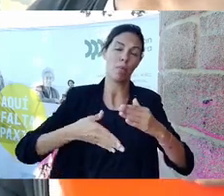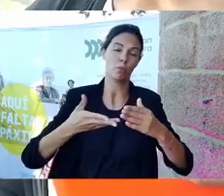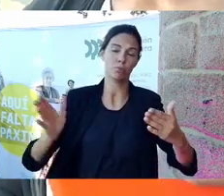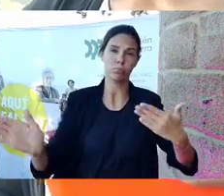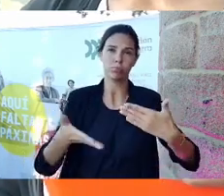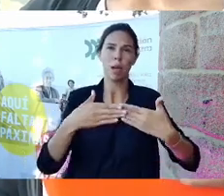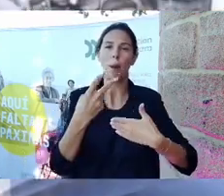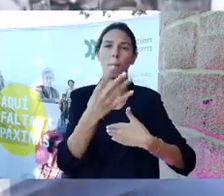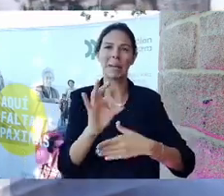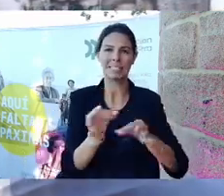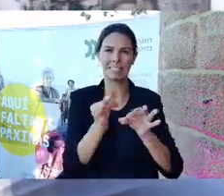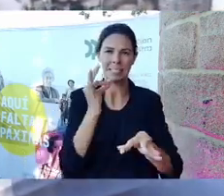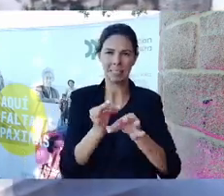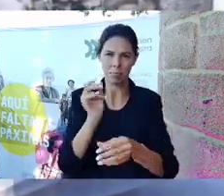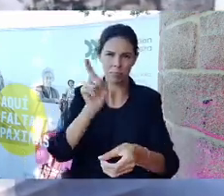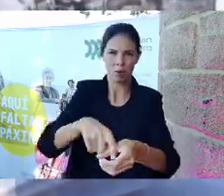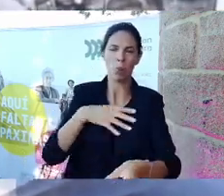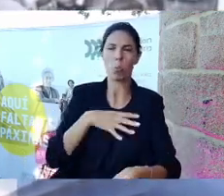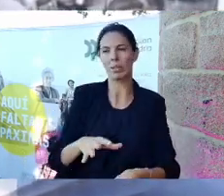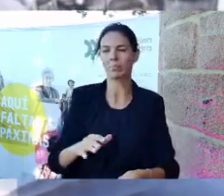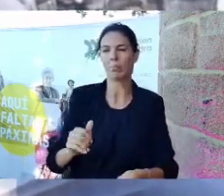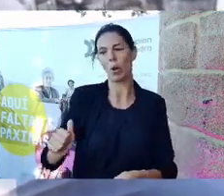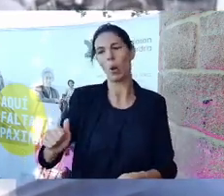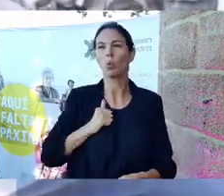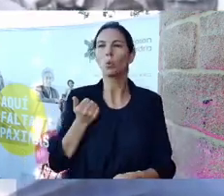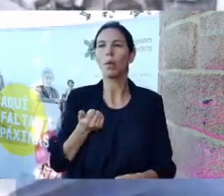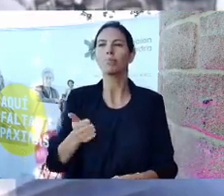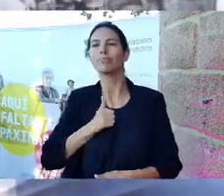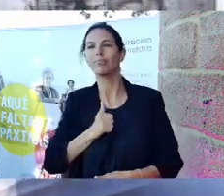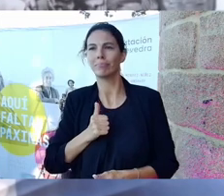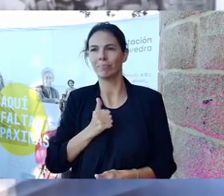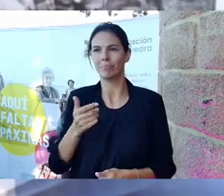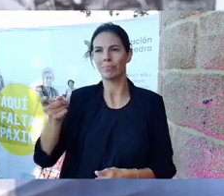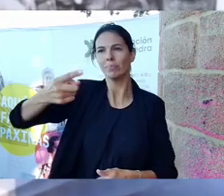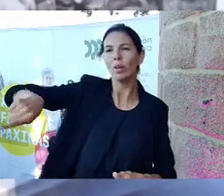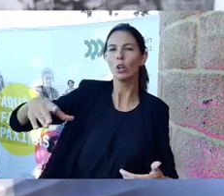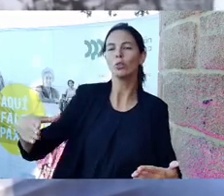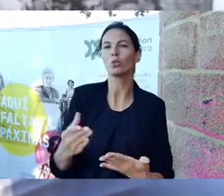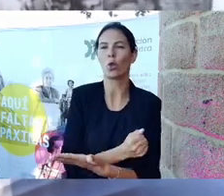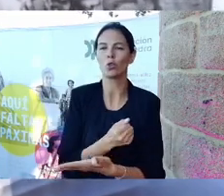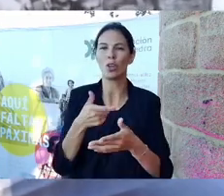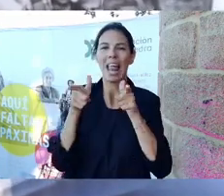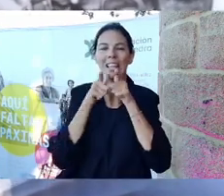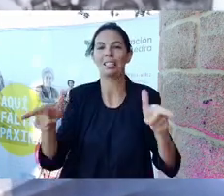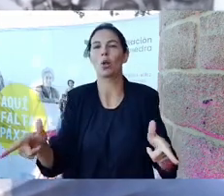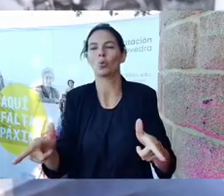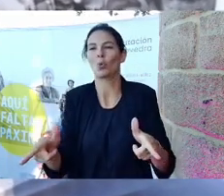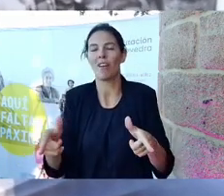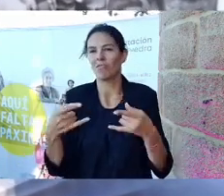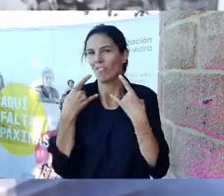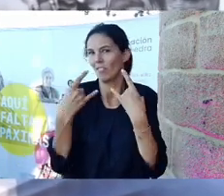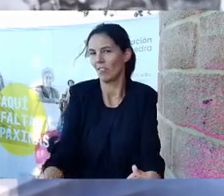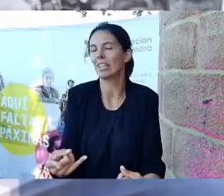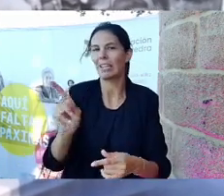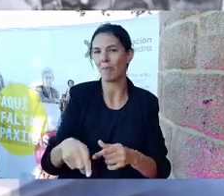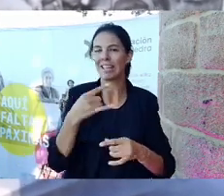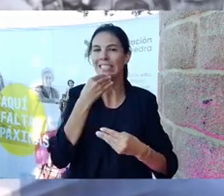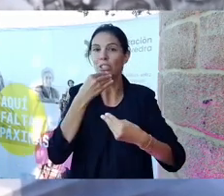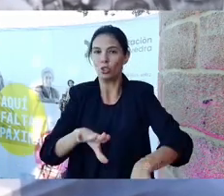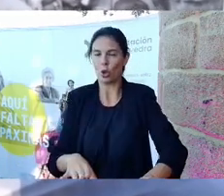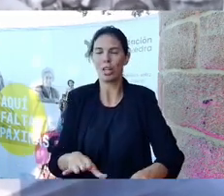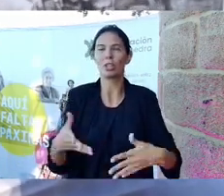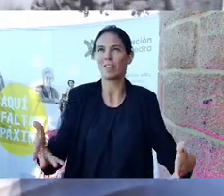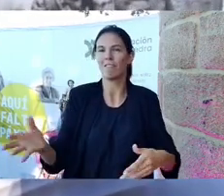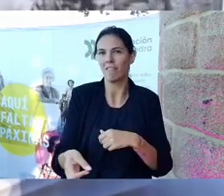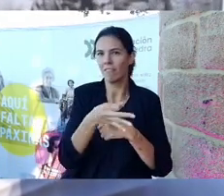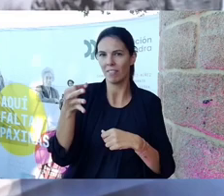ese prazo o 20 de setembro. Aproveito a ocasión, pois xa que todos sodes amantes da literatura, imagíname,